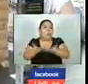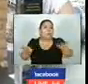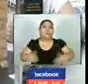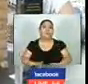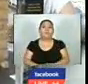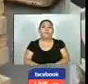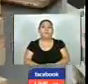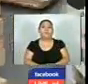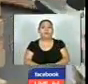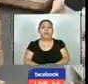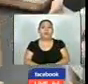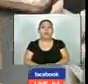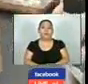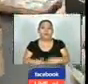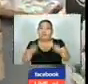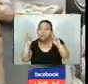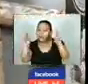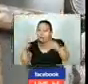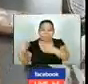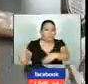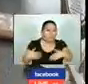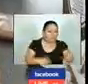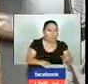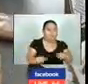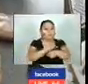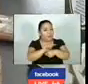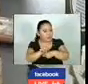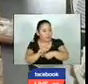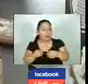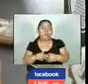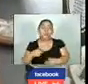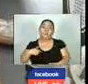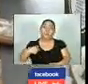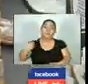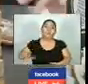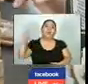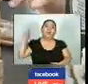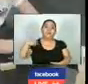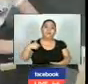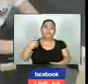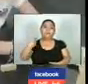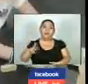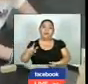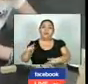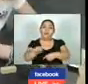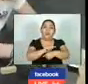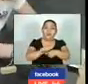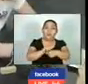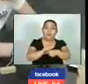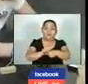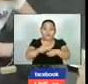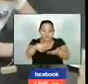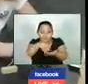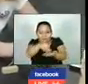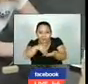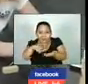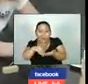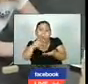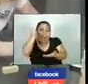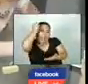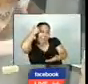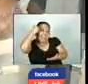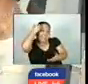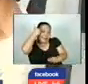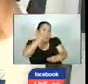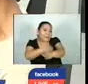se encuentran aquí. ¿De las diferentes áreas o talleres también has participado? Ah, sí, he participado en el taller de ajedrez donde he estado aprendiendo a jugar